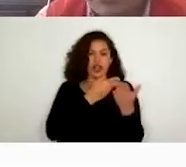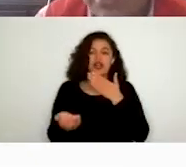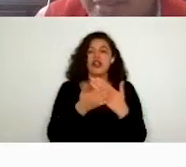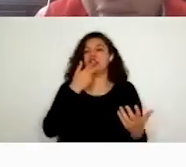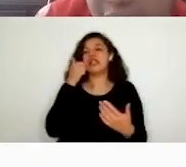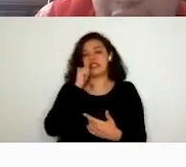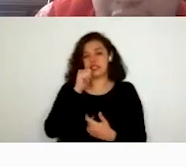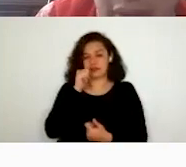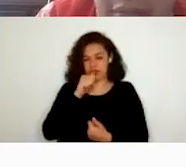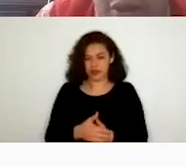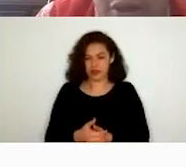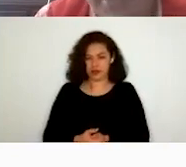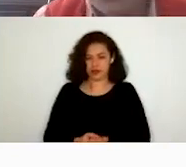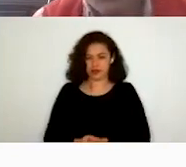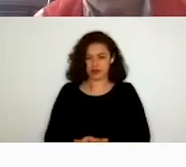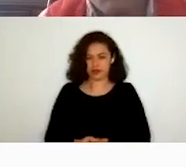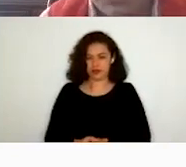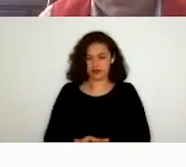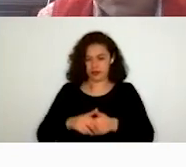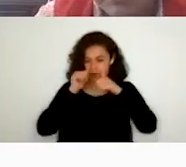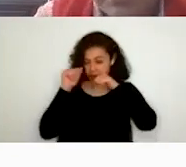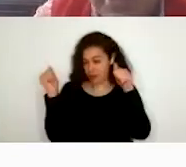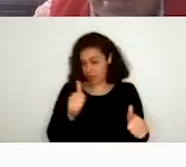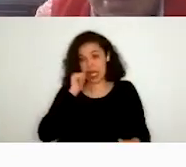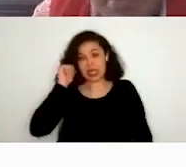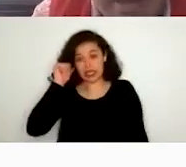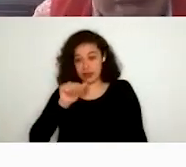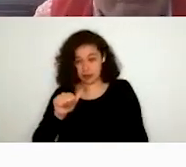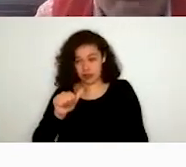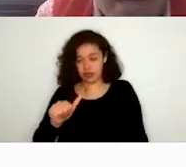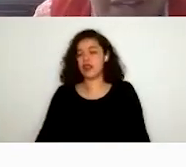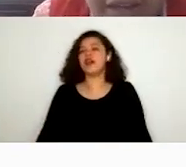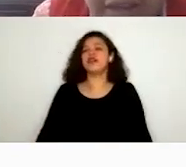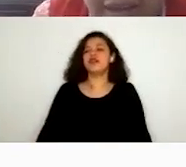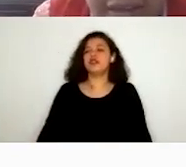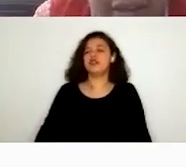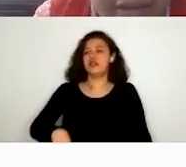permanentes, pongan atención, permanentes, para prevenir,